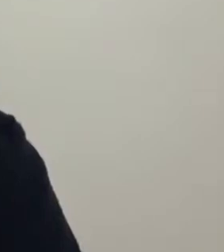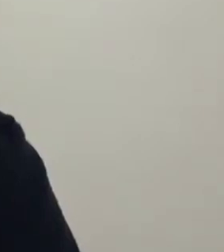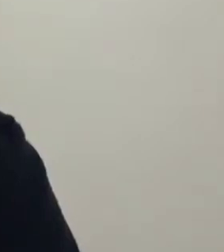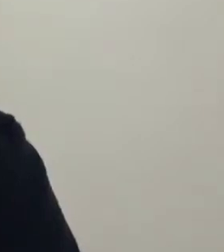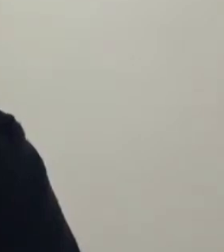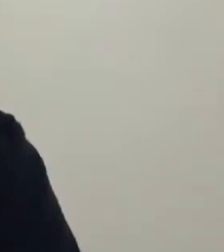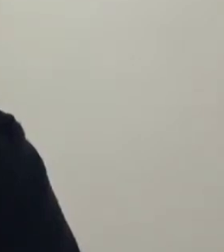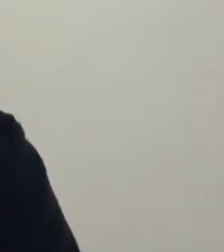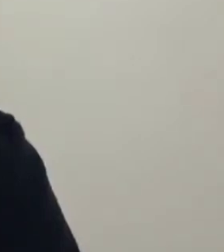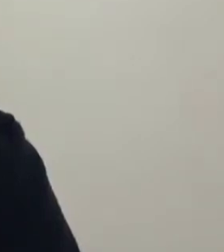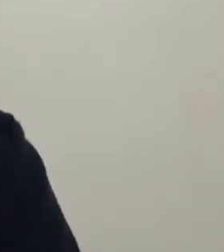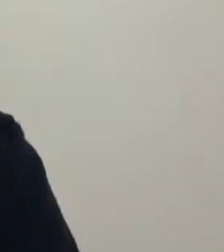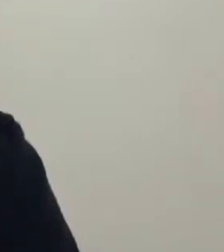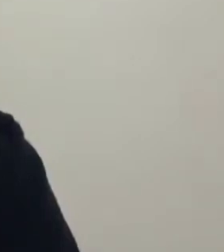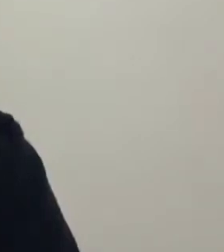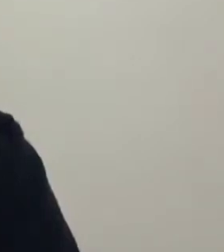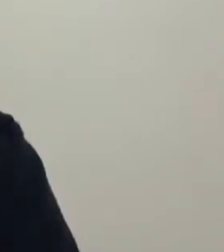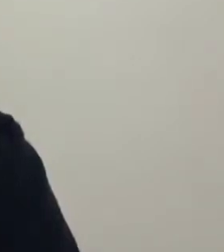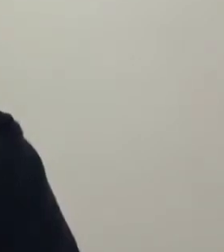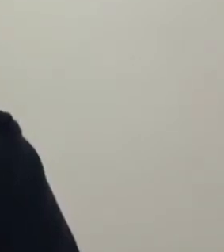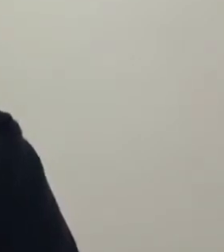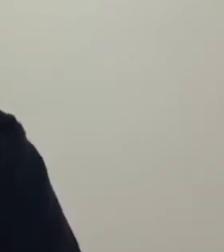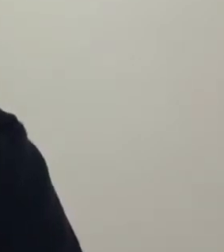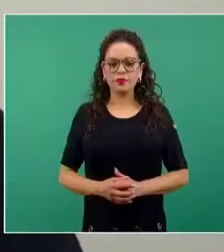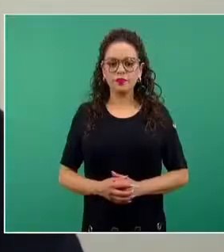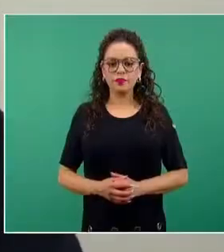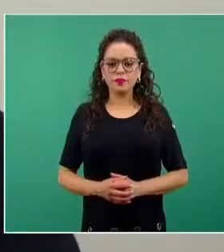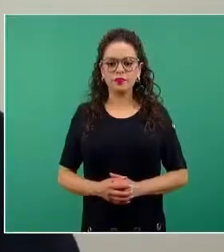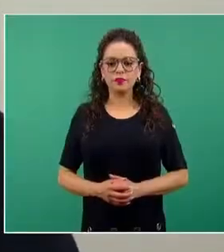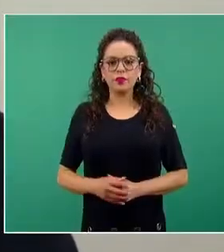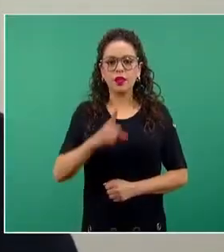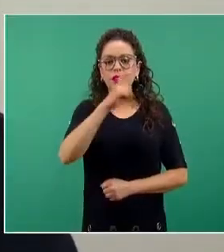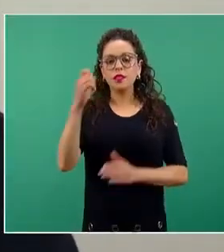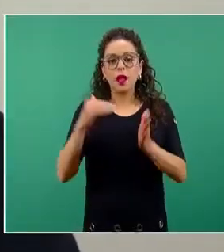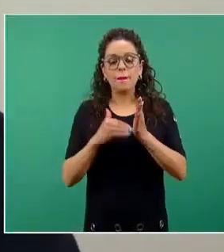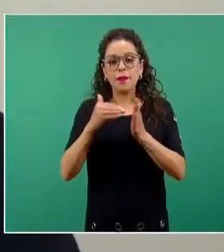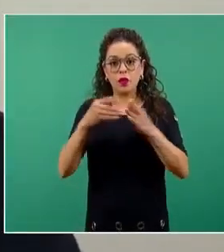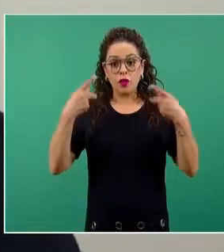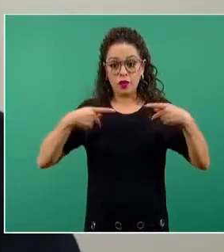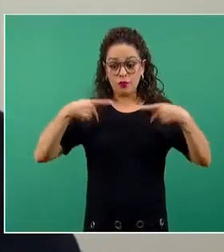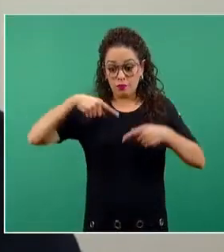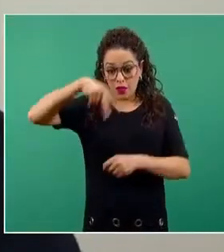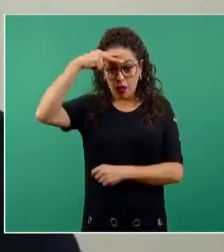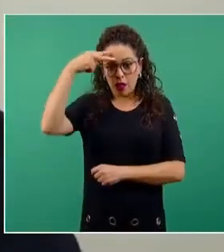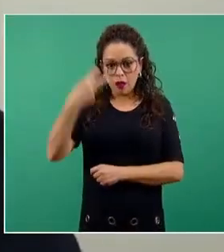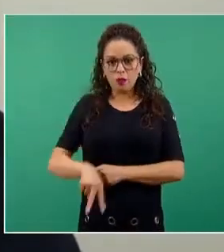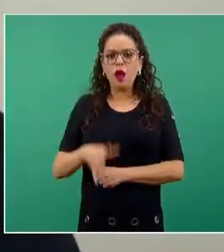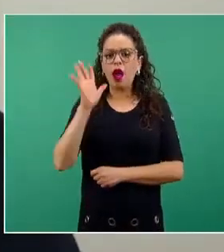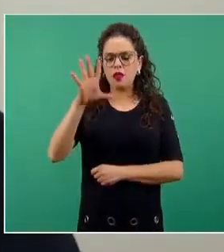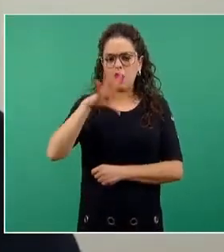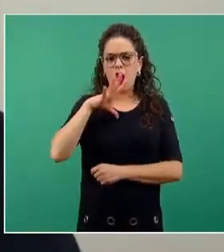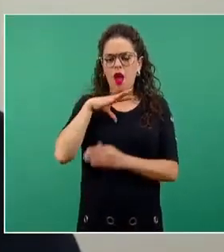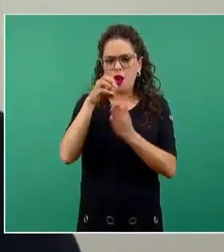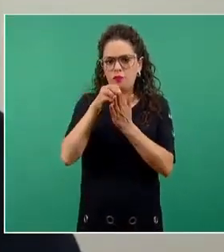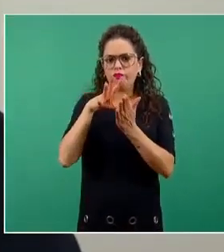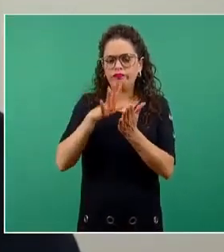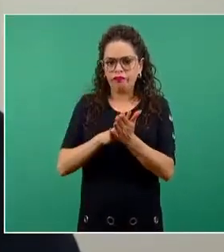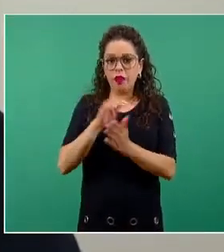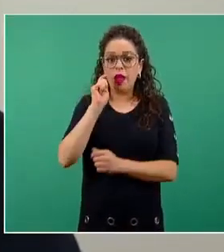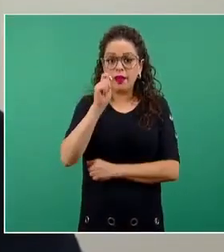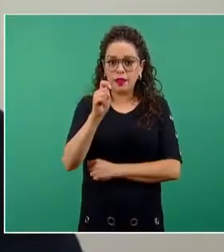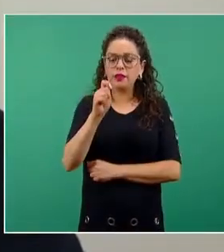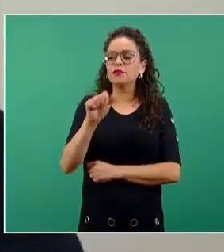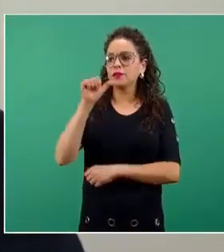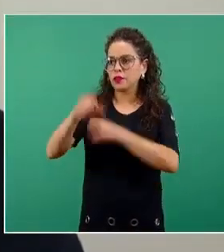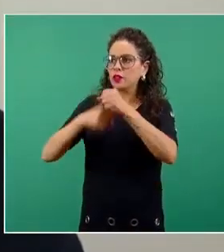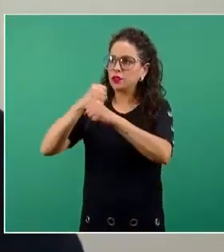de 100 millones de mexicanos, que obviamente serían los que están ahora contemplados como mayores de edad.